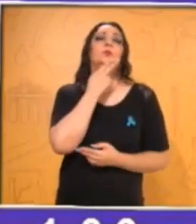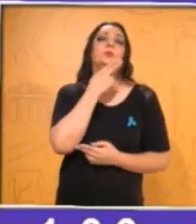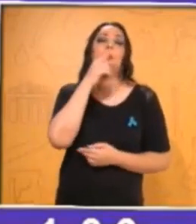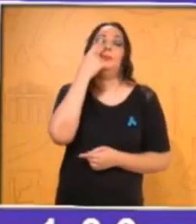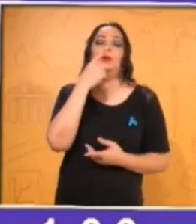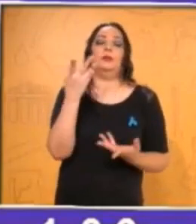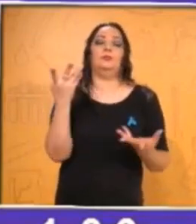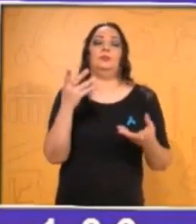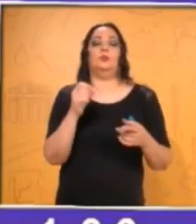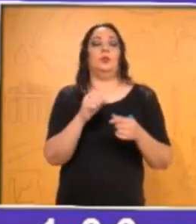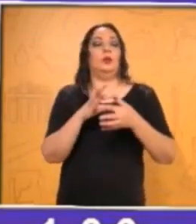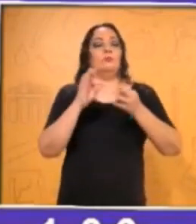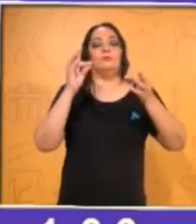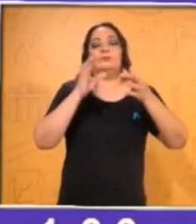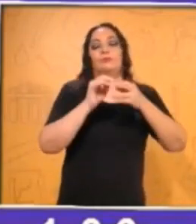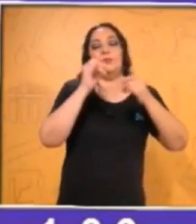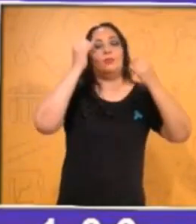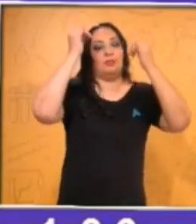una descripción.